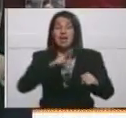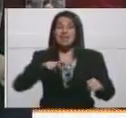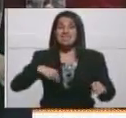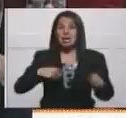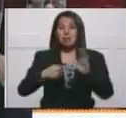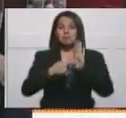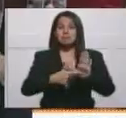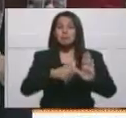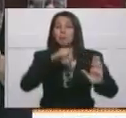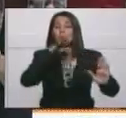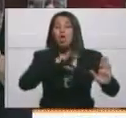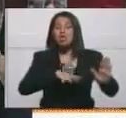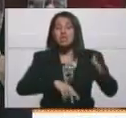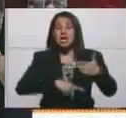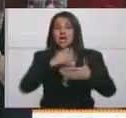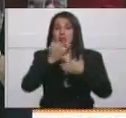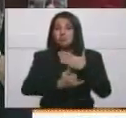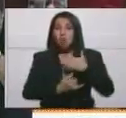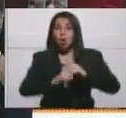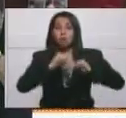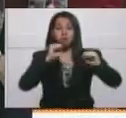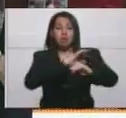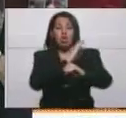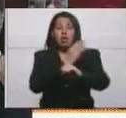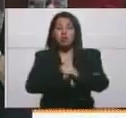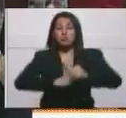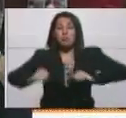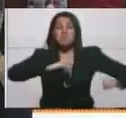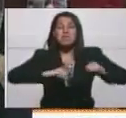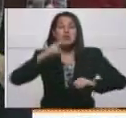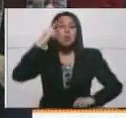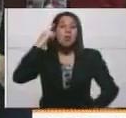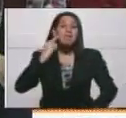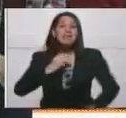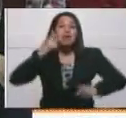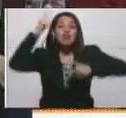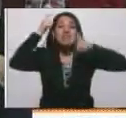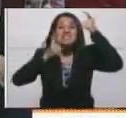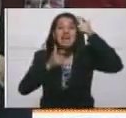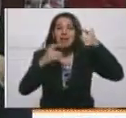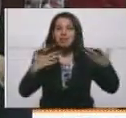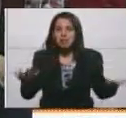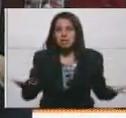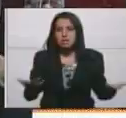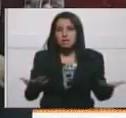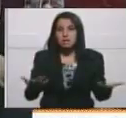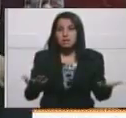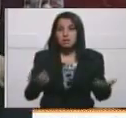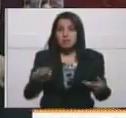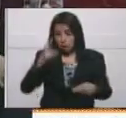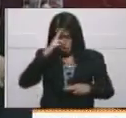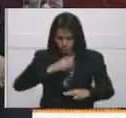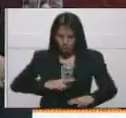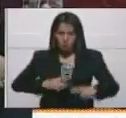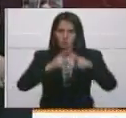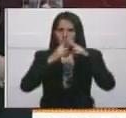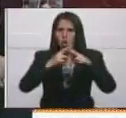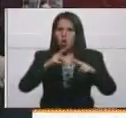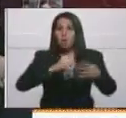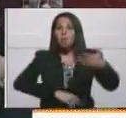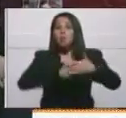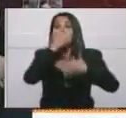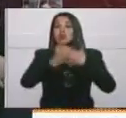proyecto histórico. Somos el poderoso movimiento bolivariano del comandante Chávez. que tiene dignidad, que tiene un proyecto propio,